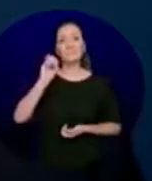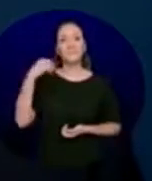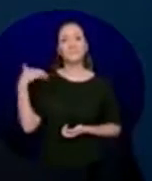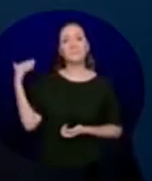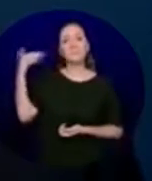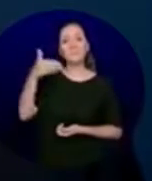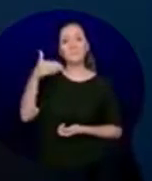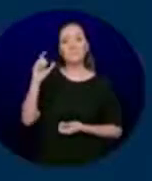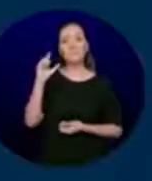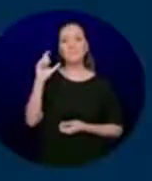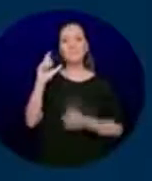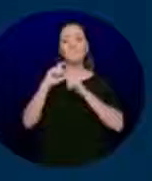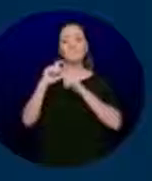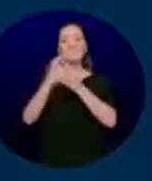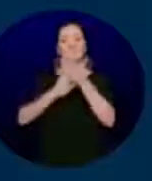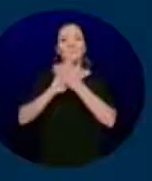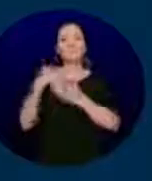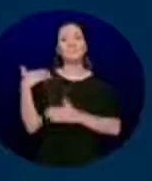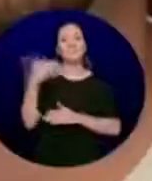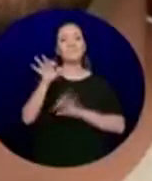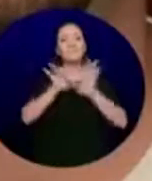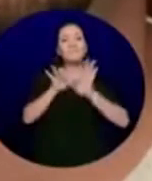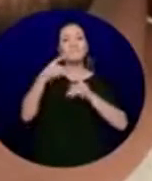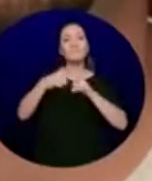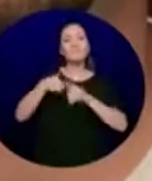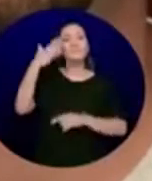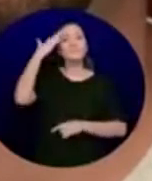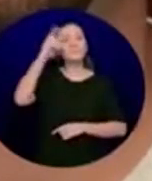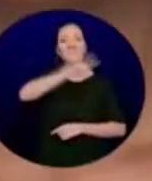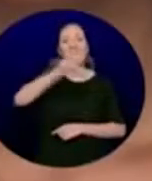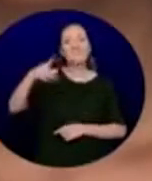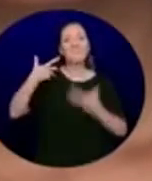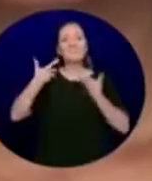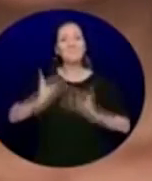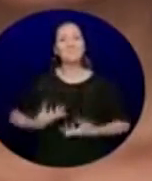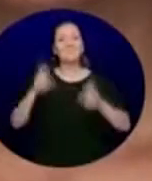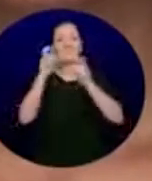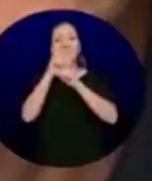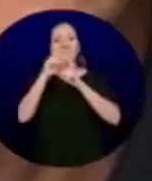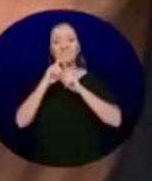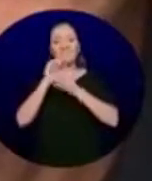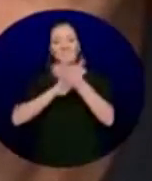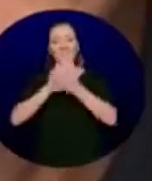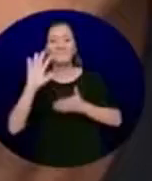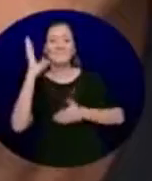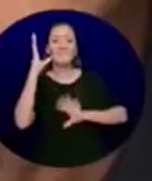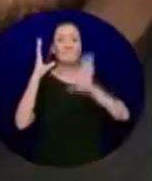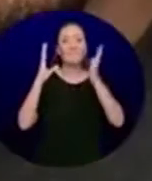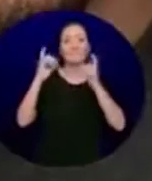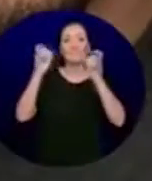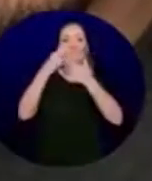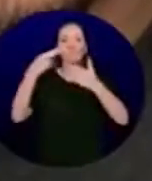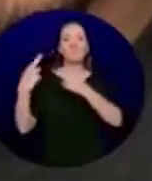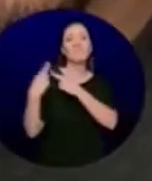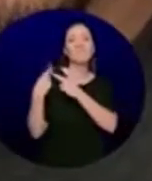de los aspirantes a la presidencia y en la cámara de los diputados serán 35 días durante los que los candidatos defenderán